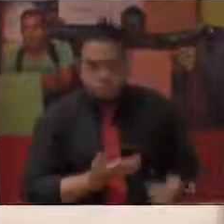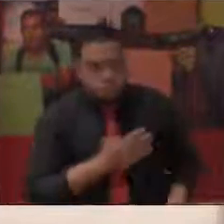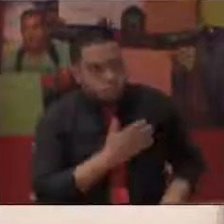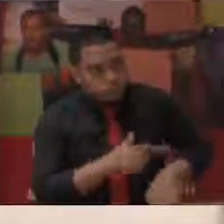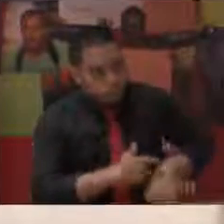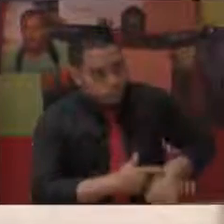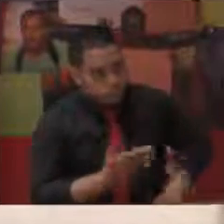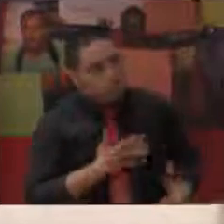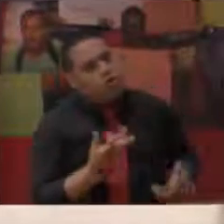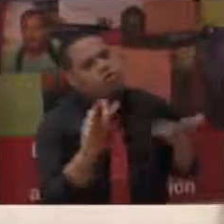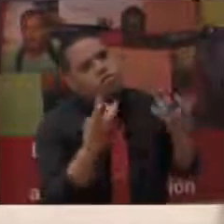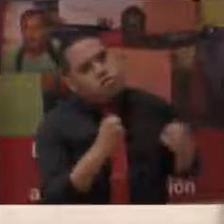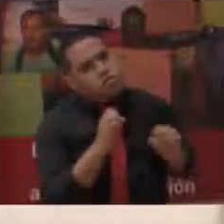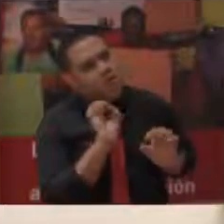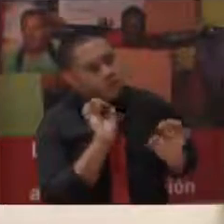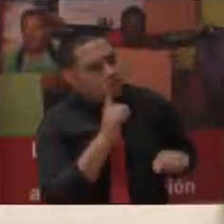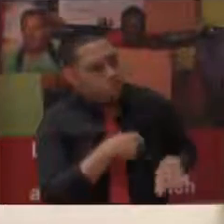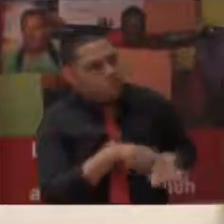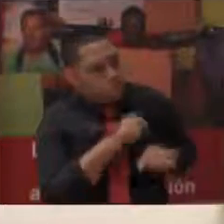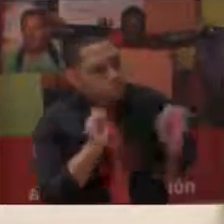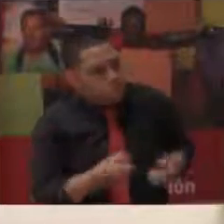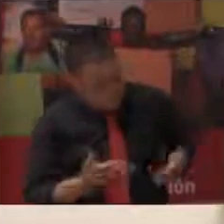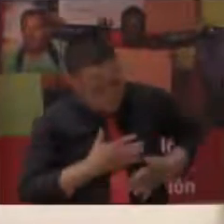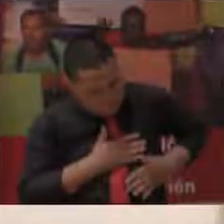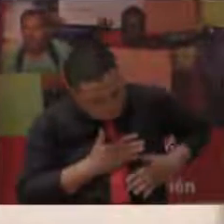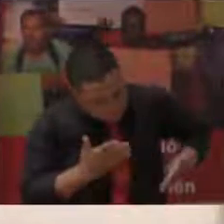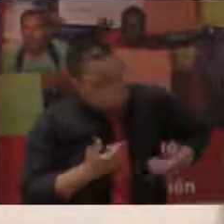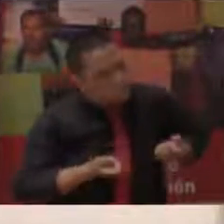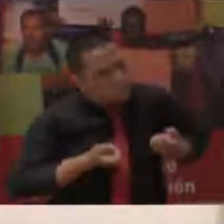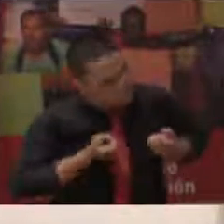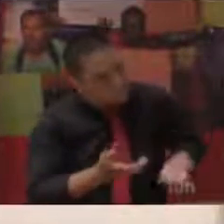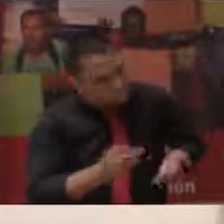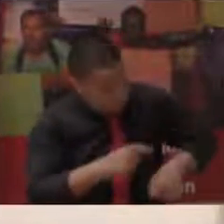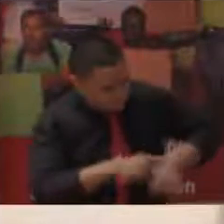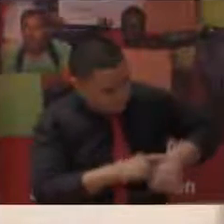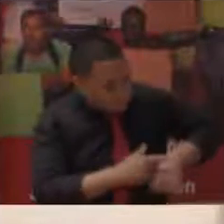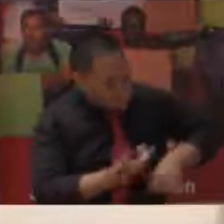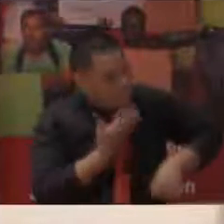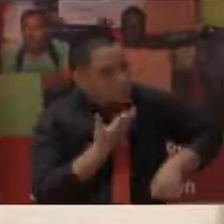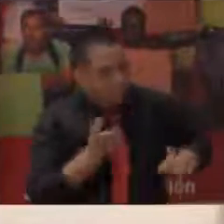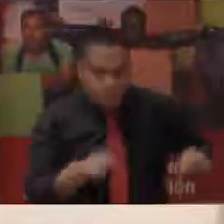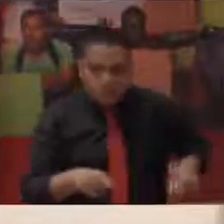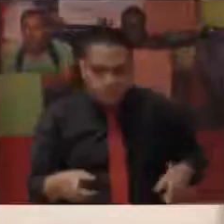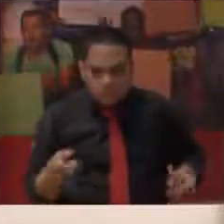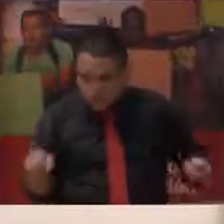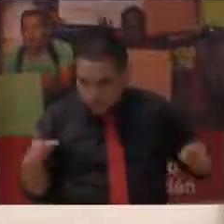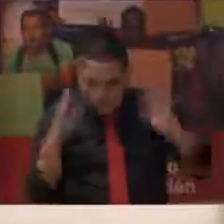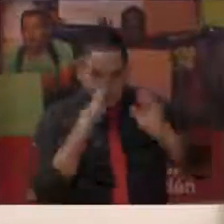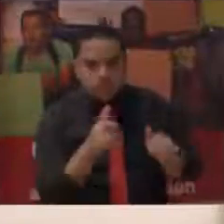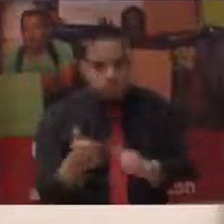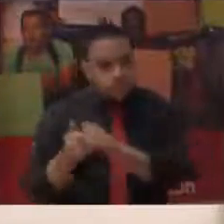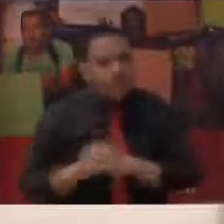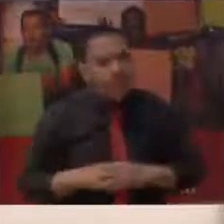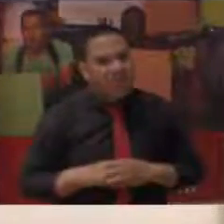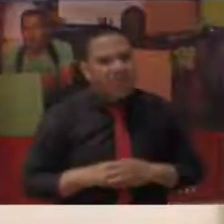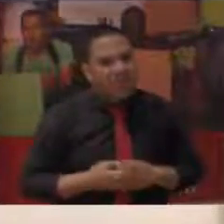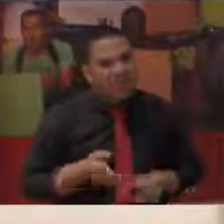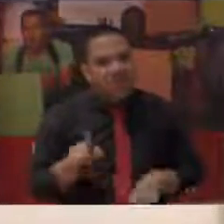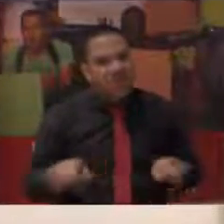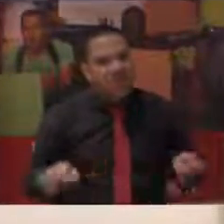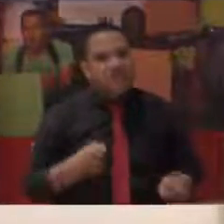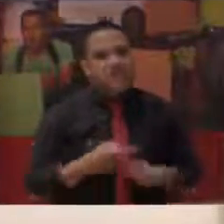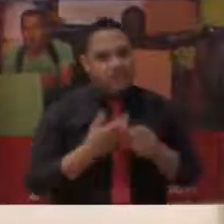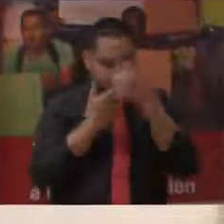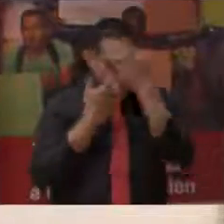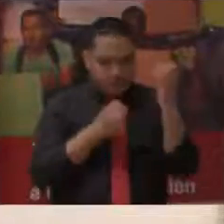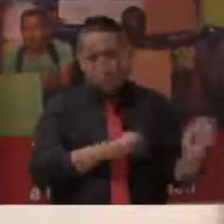donan 80 horas por lo menos para poder atender a esa necesidad. Nos ha pasado que gran parte de los desmovilizados, una vez